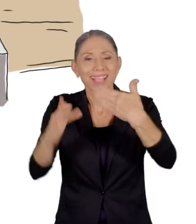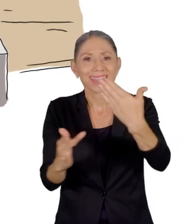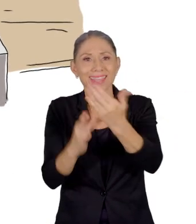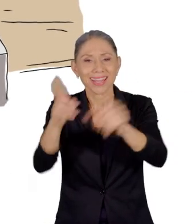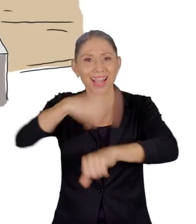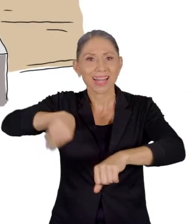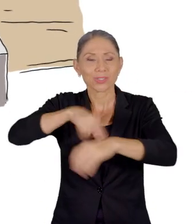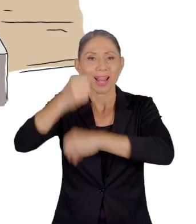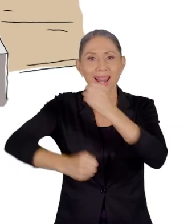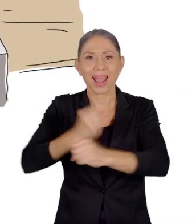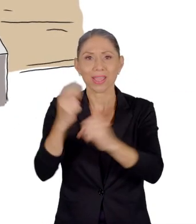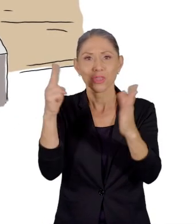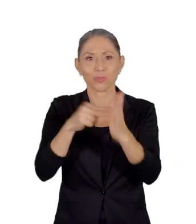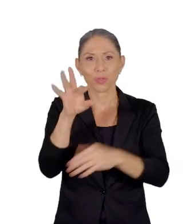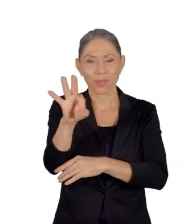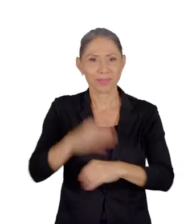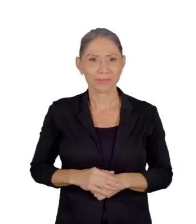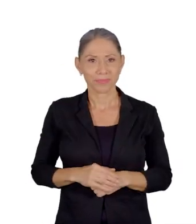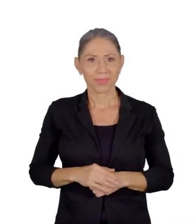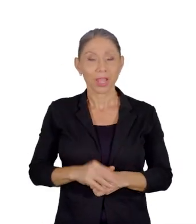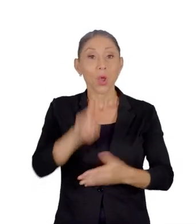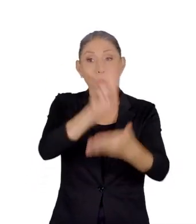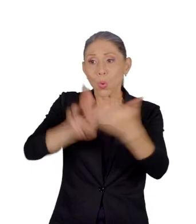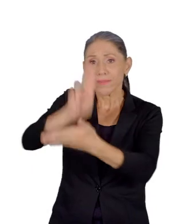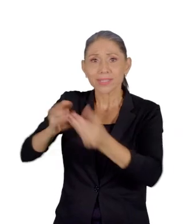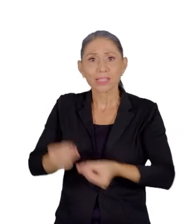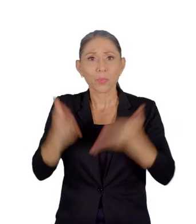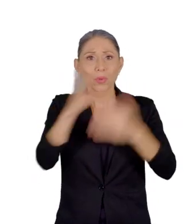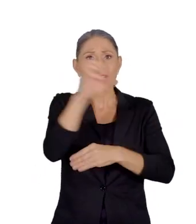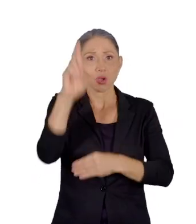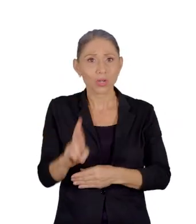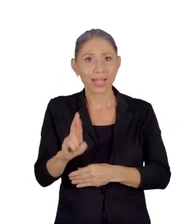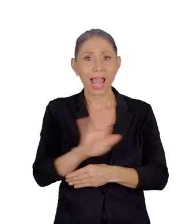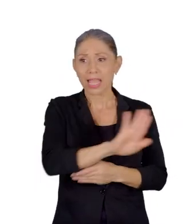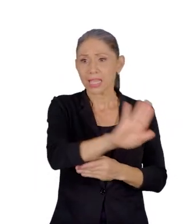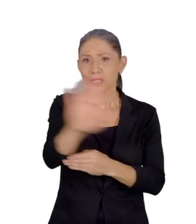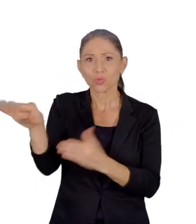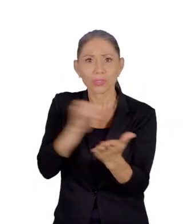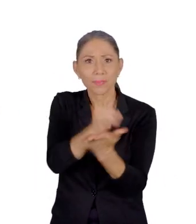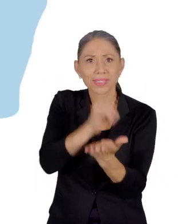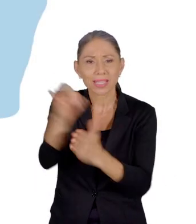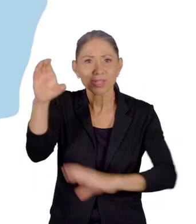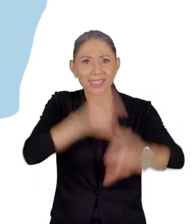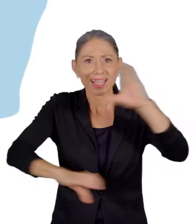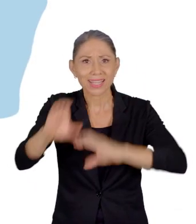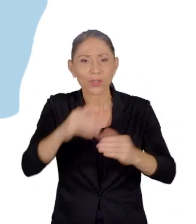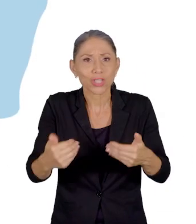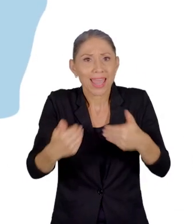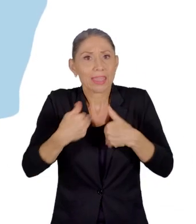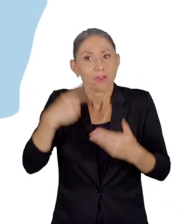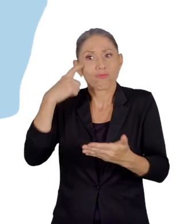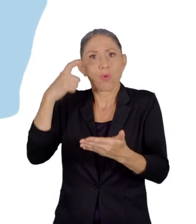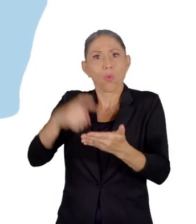Nacional en el 2009. Las universidades públicas de Costa Rica y sus investigaciones científicas cuentan con